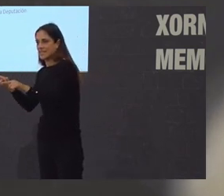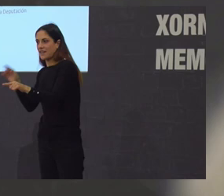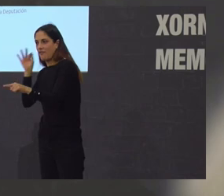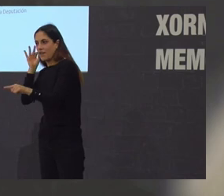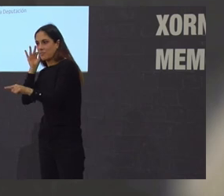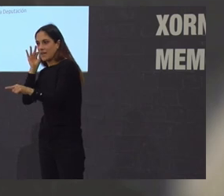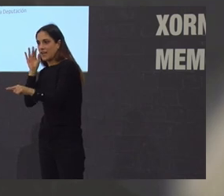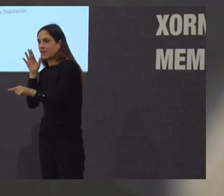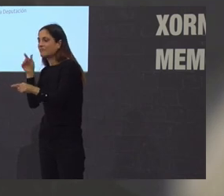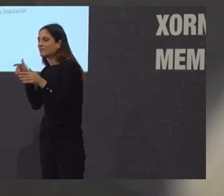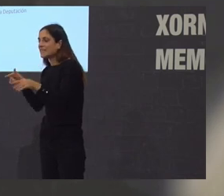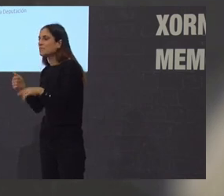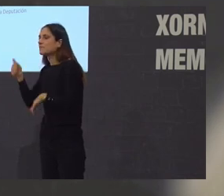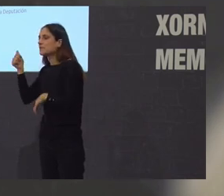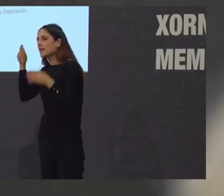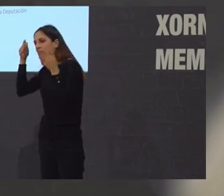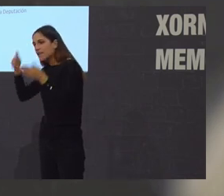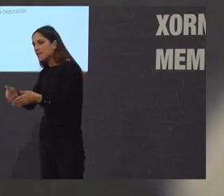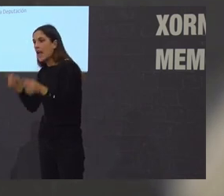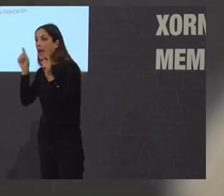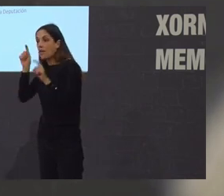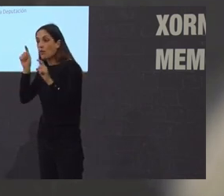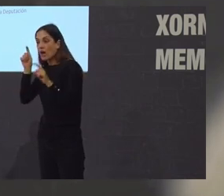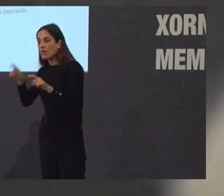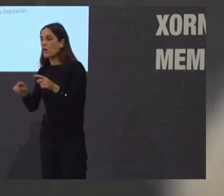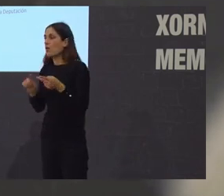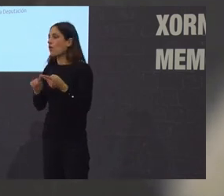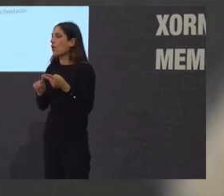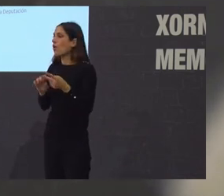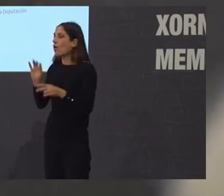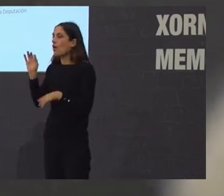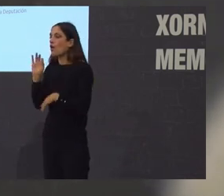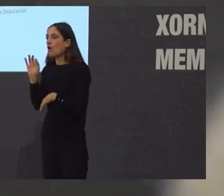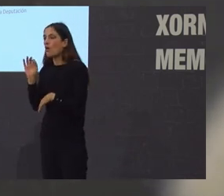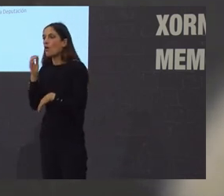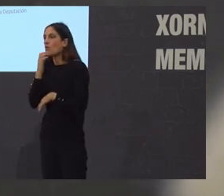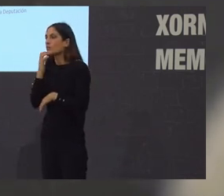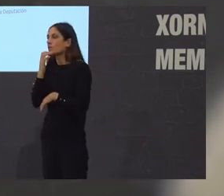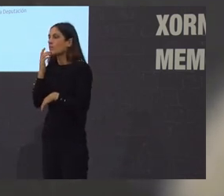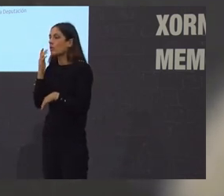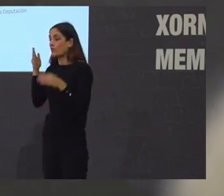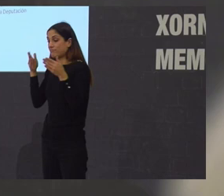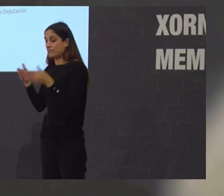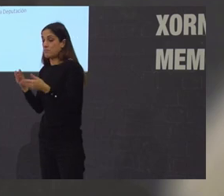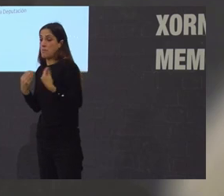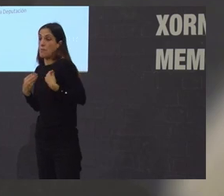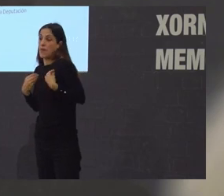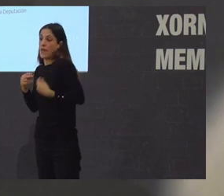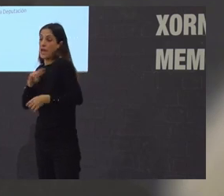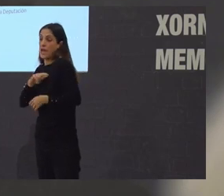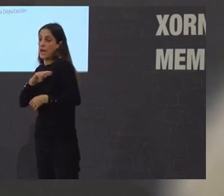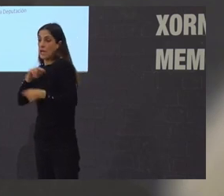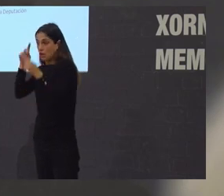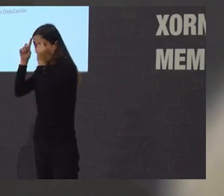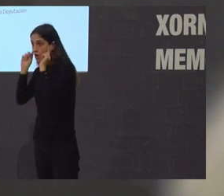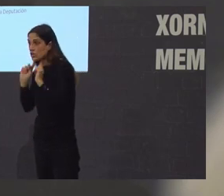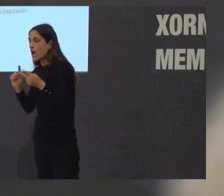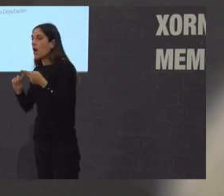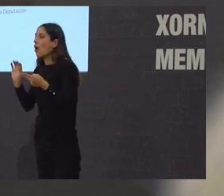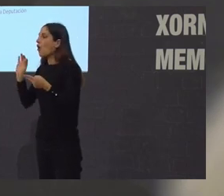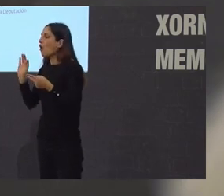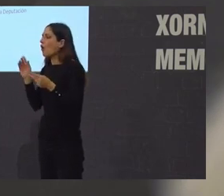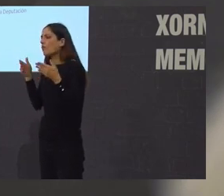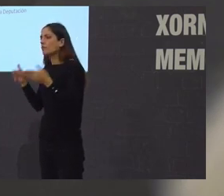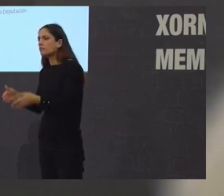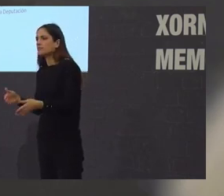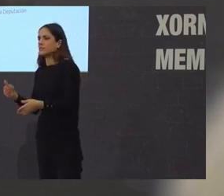dedicaban o bien a la educación, o bien se metían a la vida religiosa, o bien se dedicaban a la caridad. De